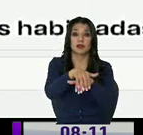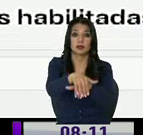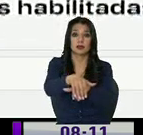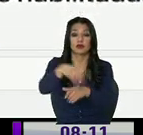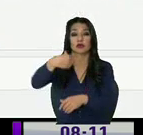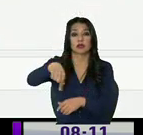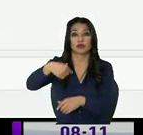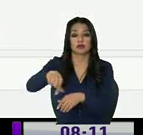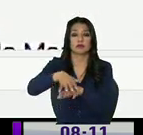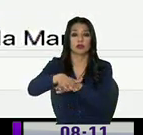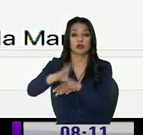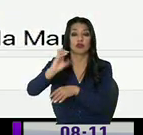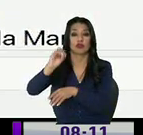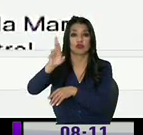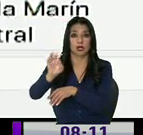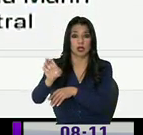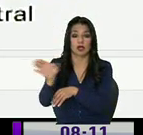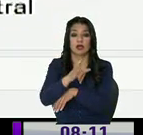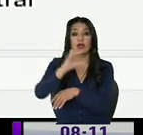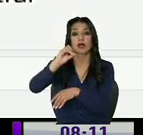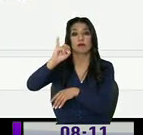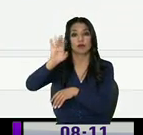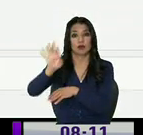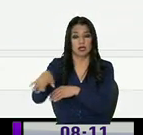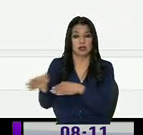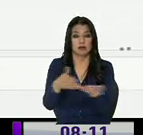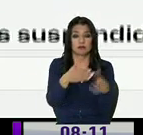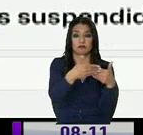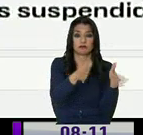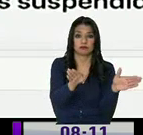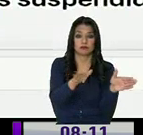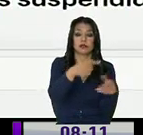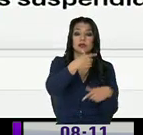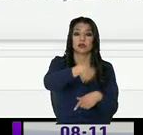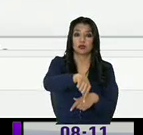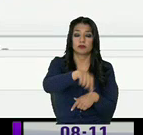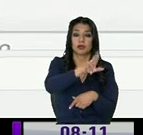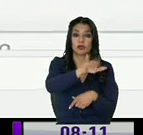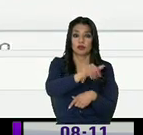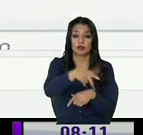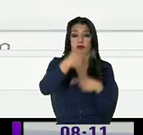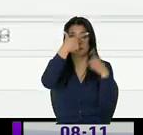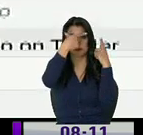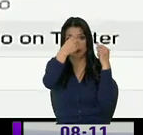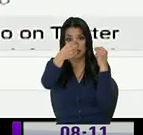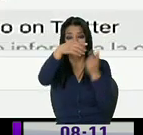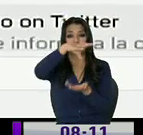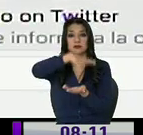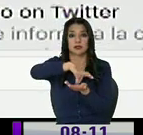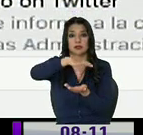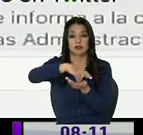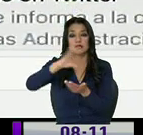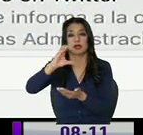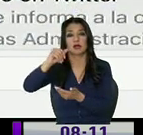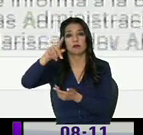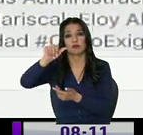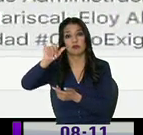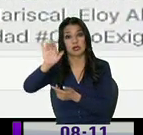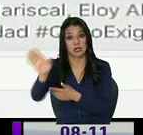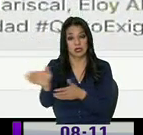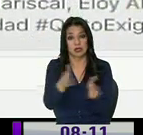Coca, Guamaní, Capulí. Estaciones habilitadas, Río Coca, Quitumbe, Playón de la Marín, Marín Central, Capulí.